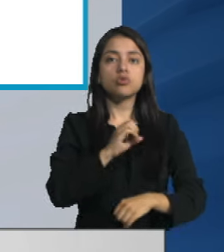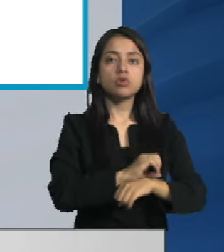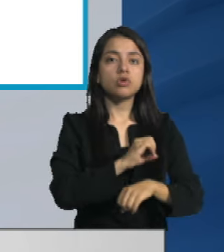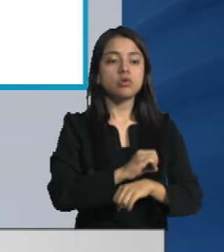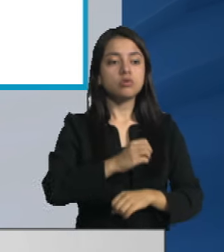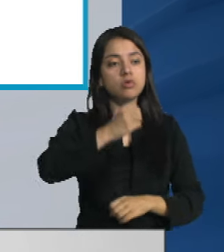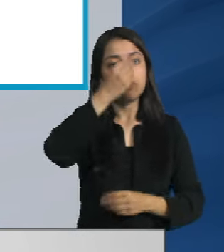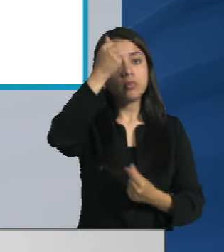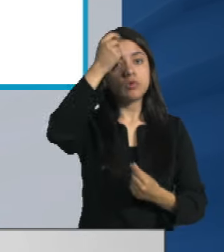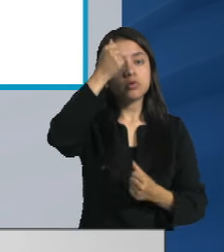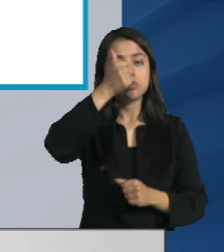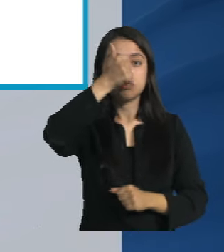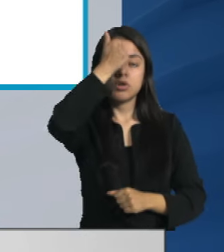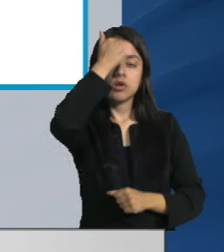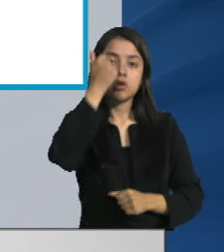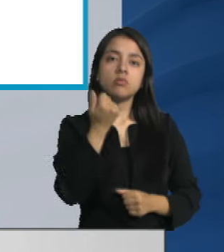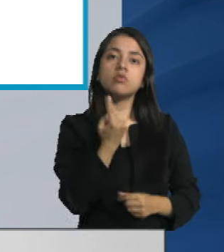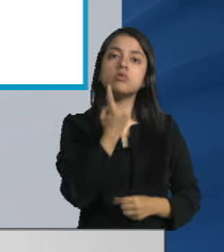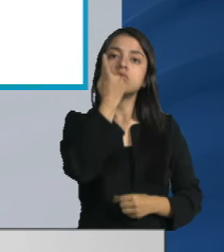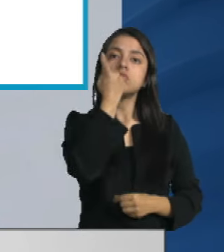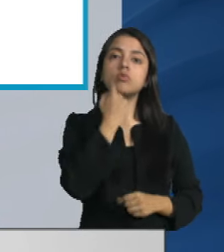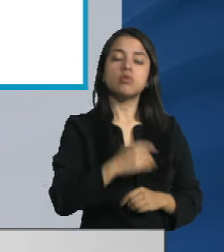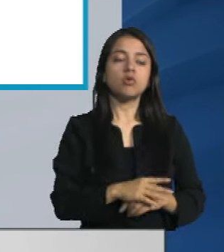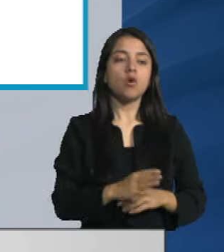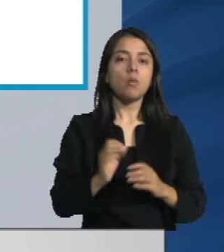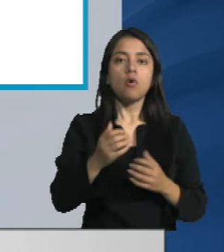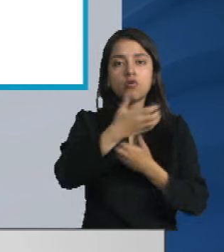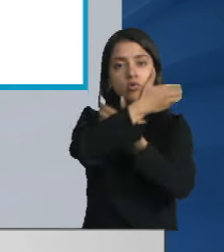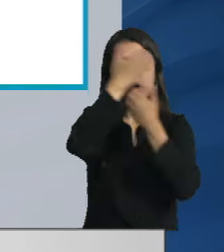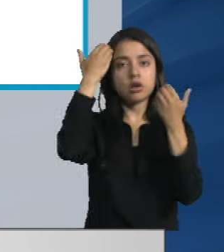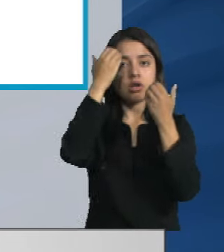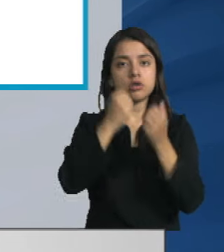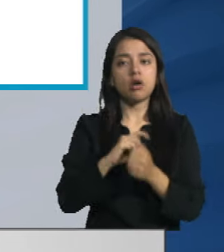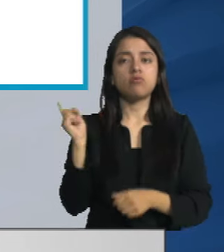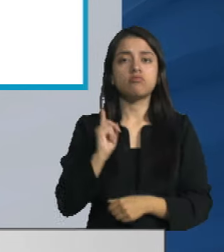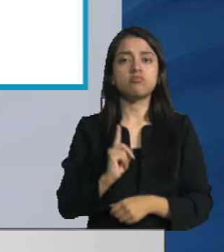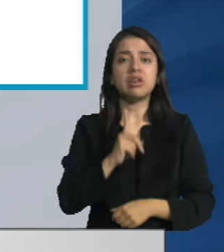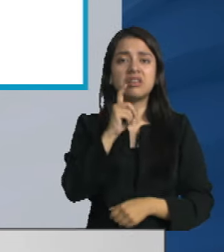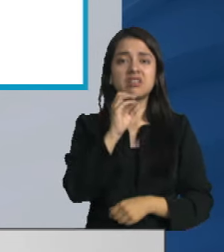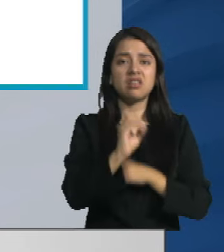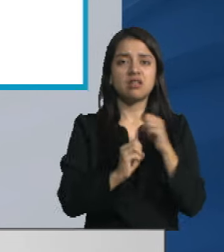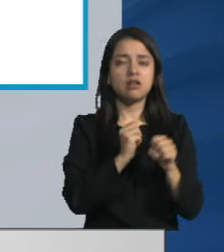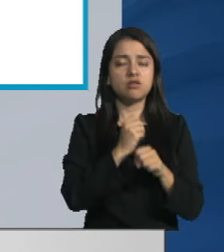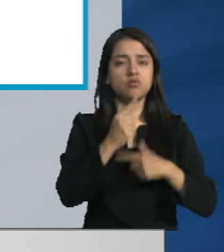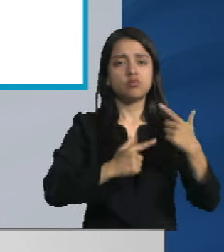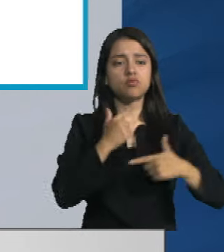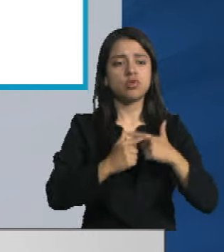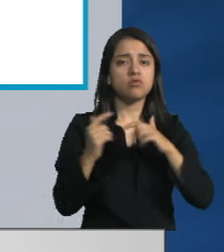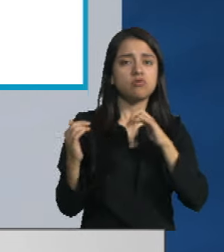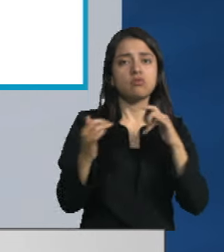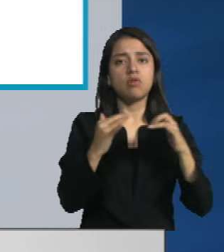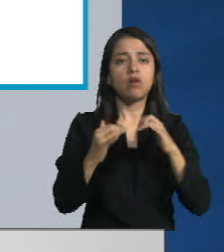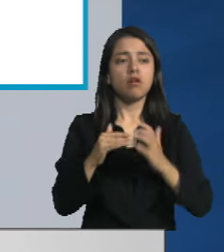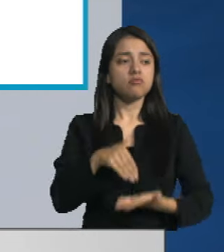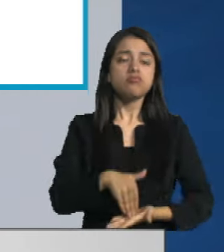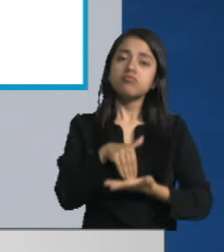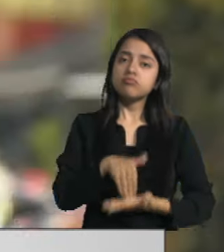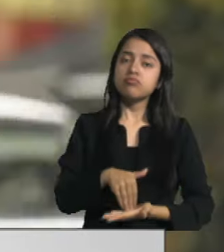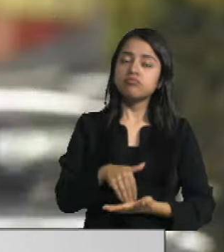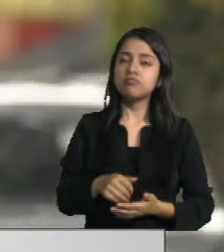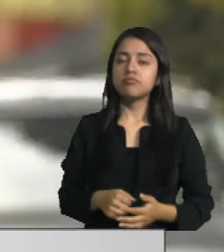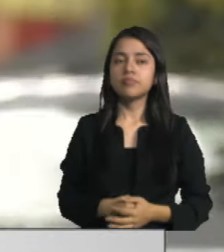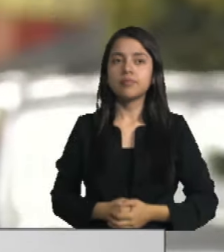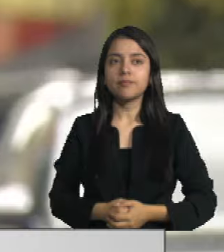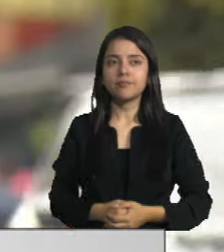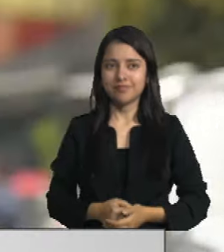con principios políticos como guerrilla insurgente con más de 60 años de lucha, combate y resistencia. Cierro